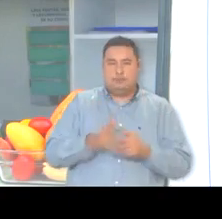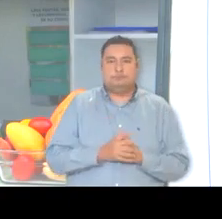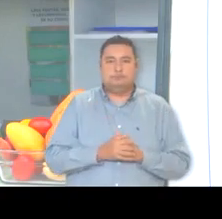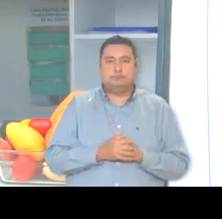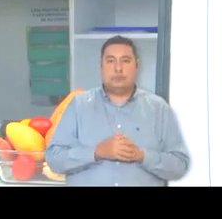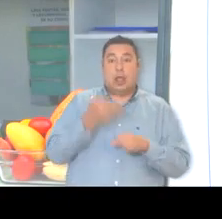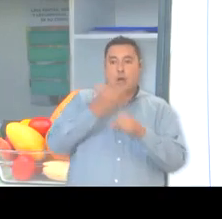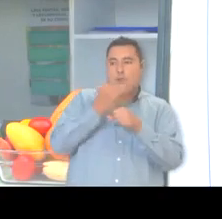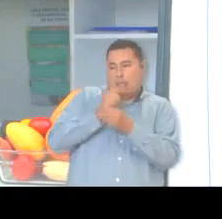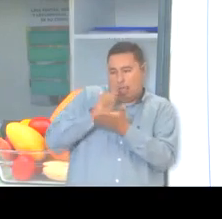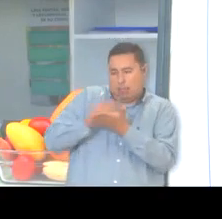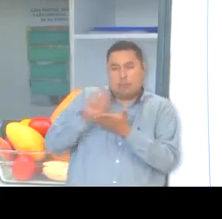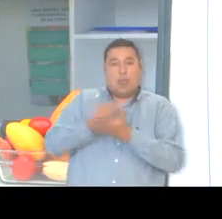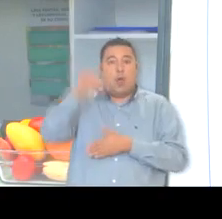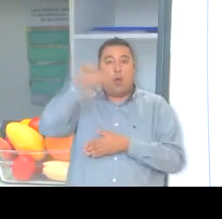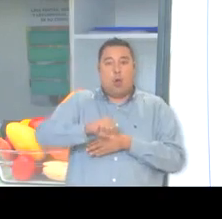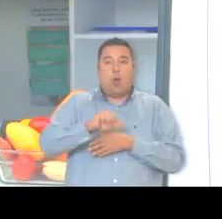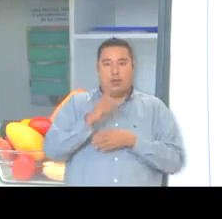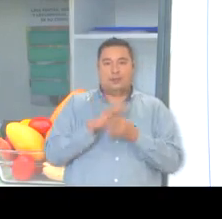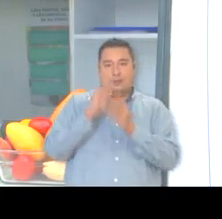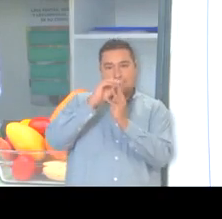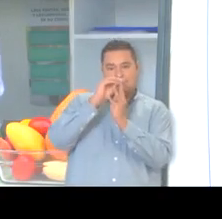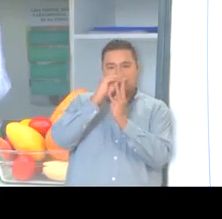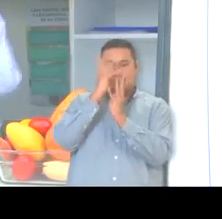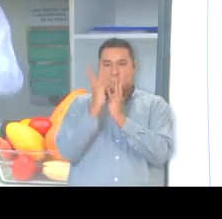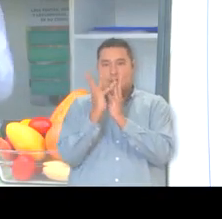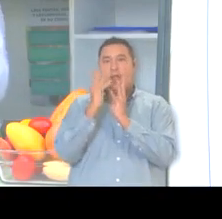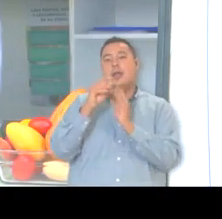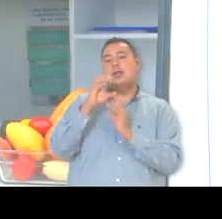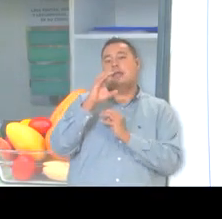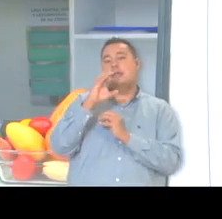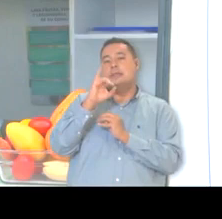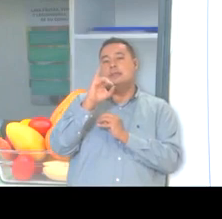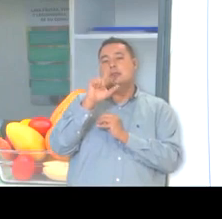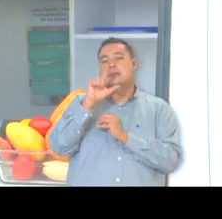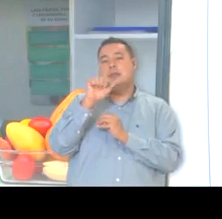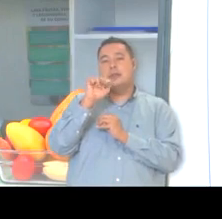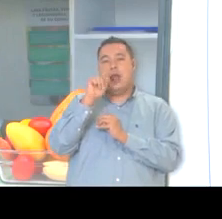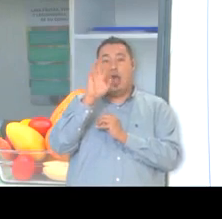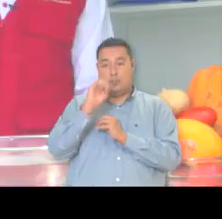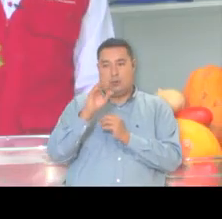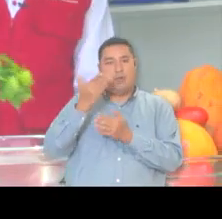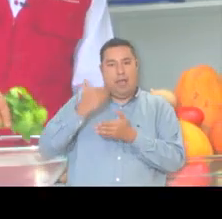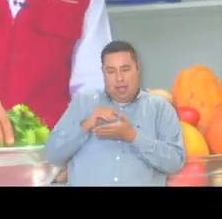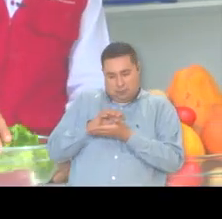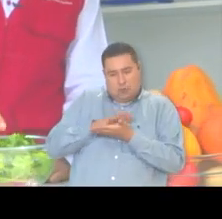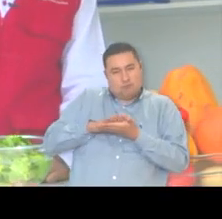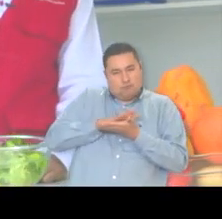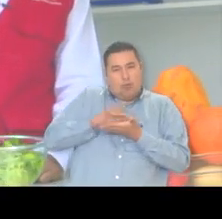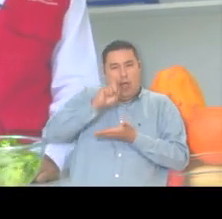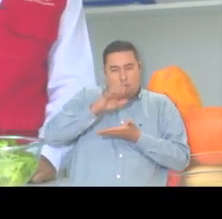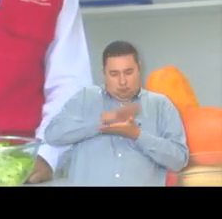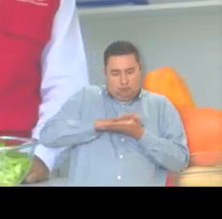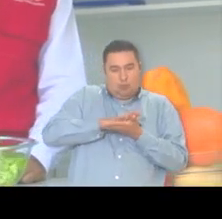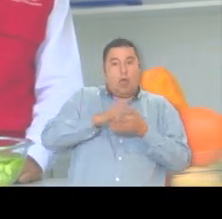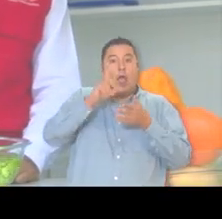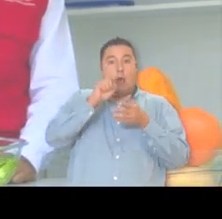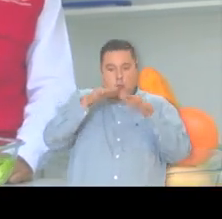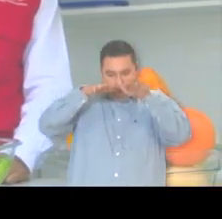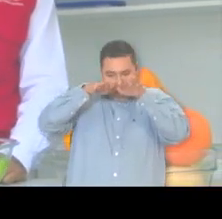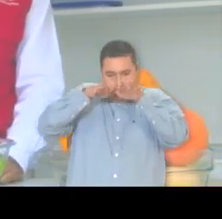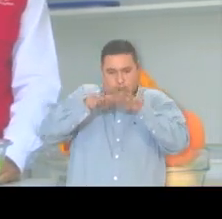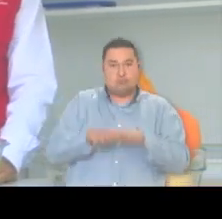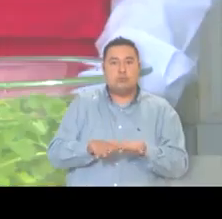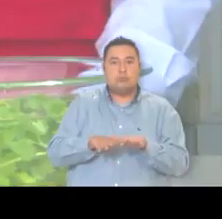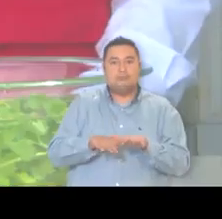caso vamos a desinfectar el día de hoy cilantro. Después de haber sido lavado lo vamos a sumergir. Y como les